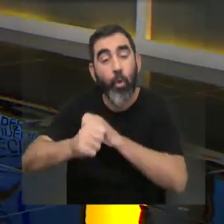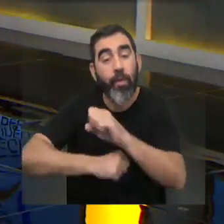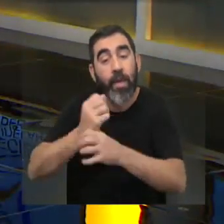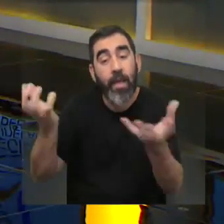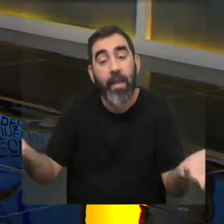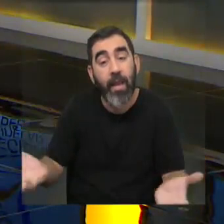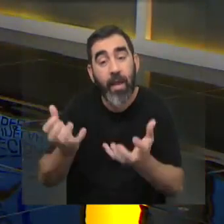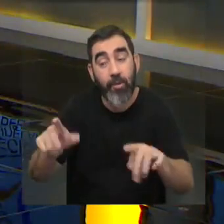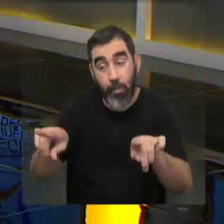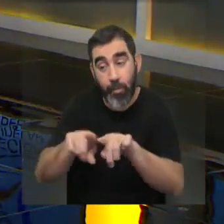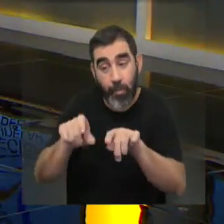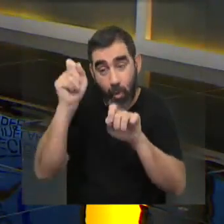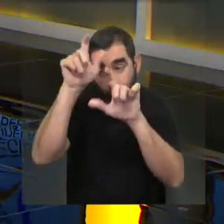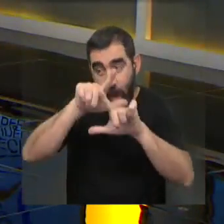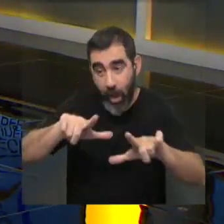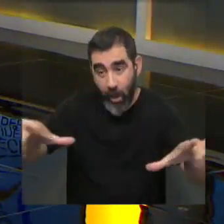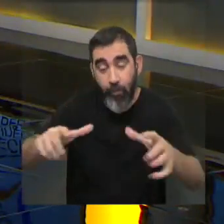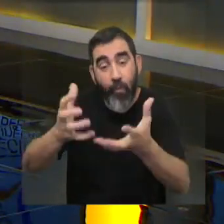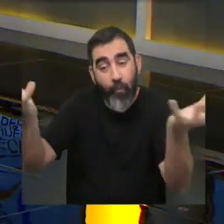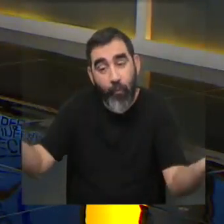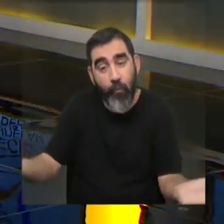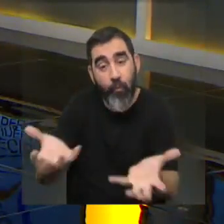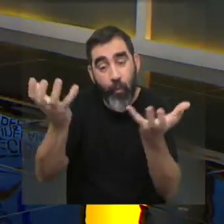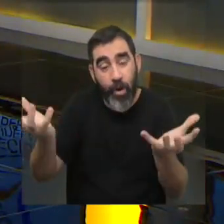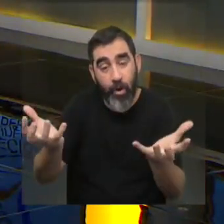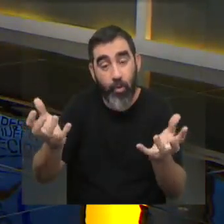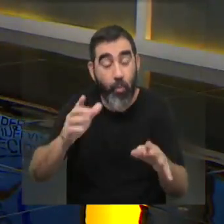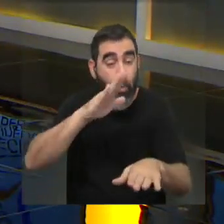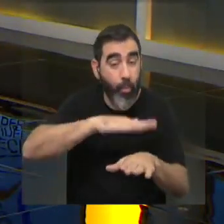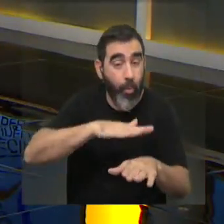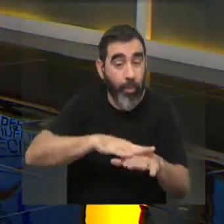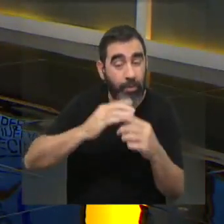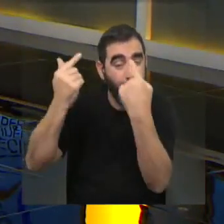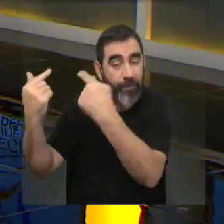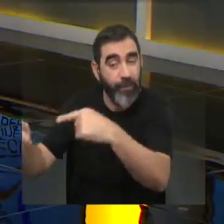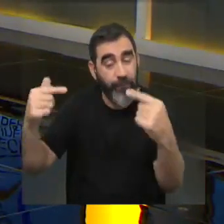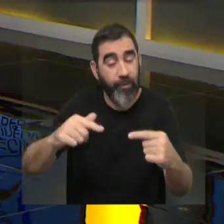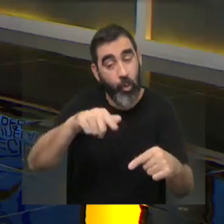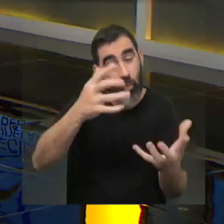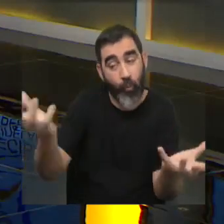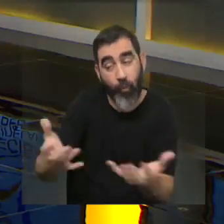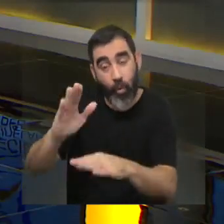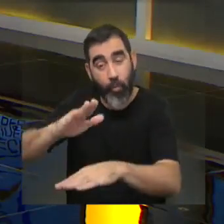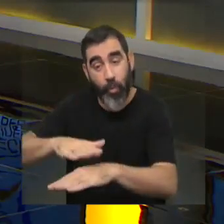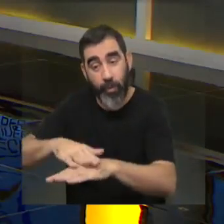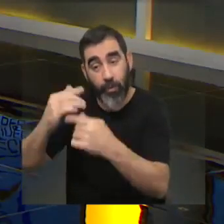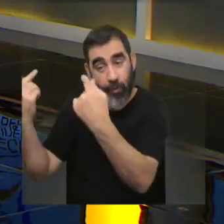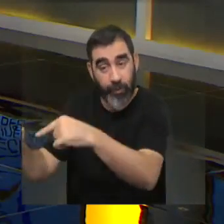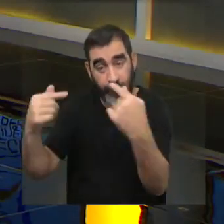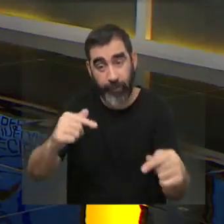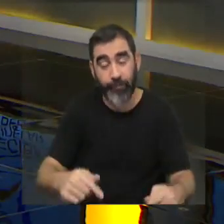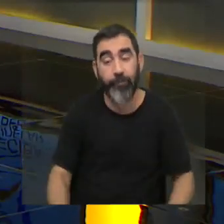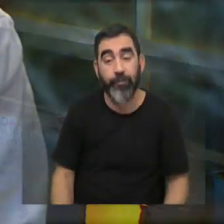El mismo predio sometido al fuego en una estación no va a responder de la misma manera que si lo hacen otras. Exactamente. Nosotros lo